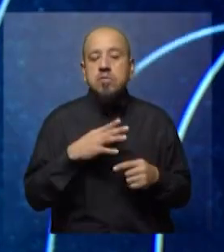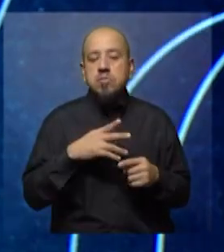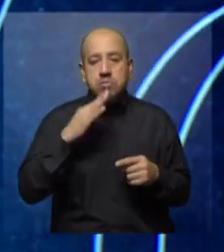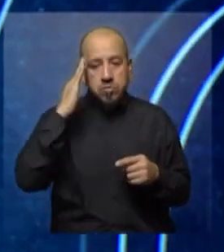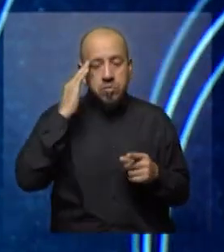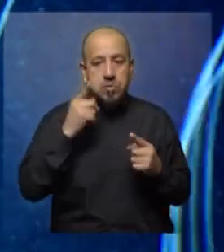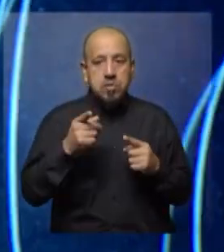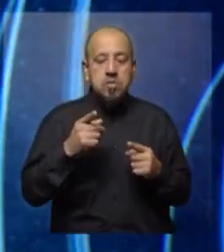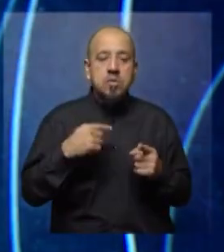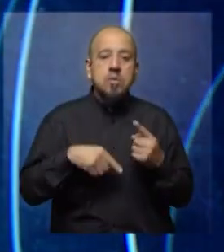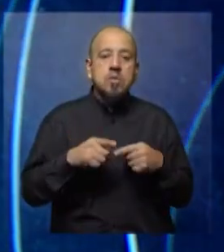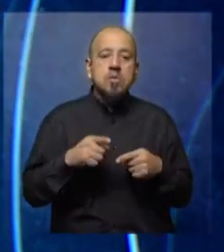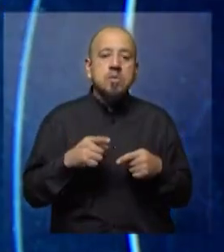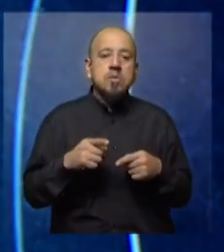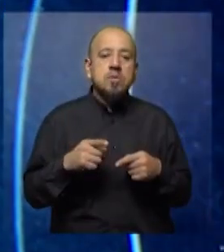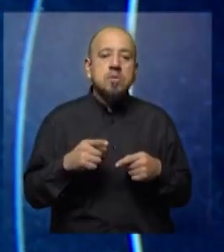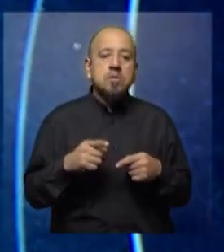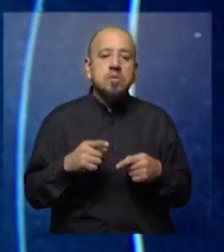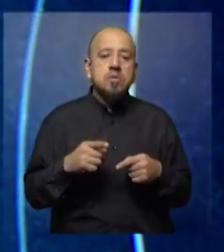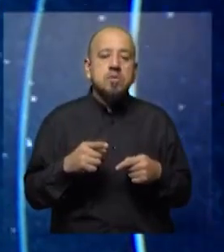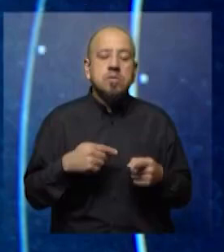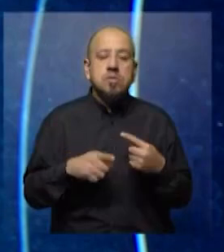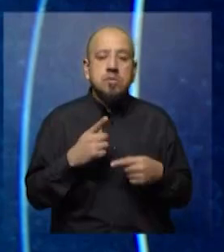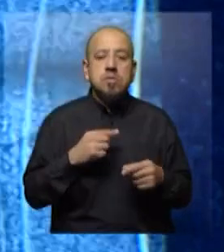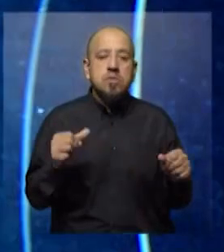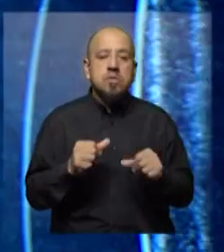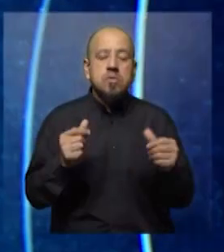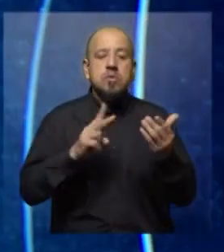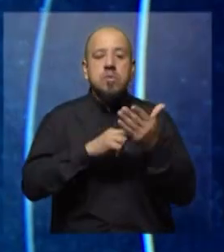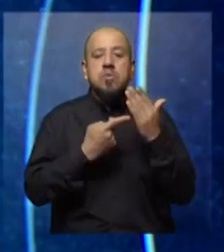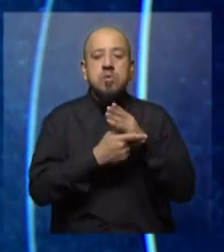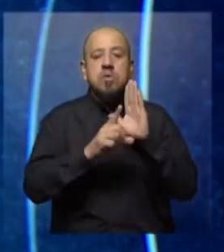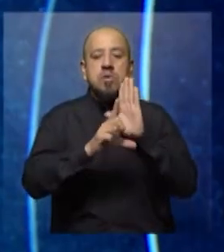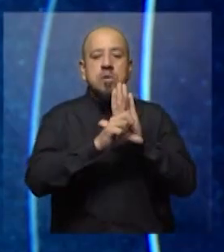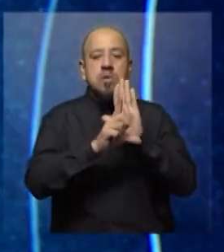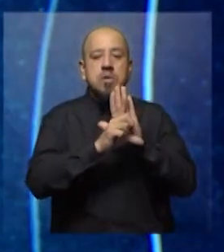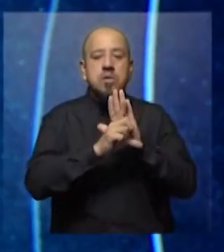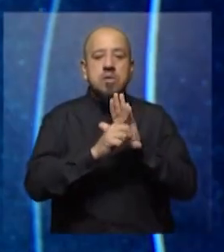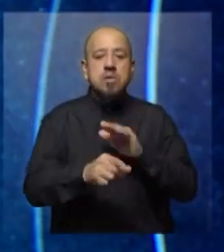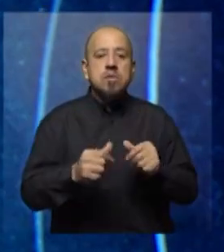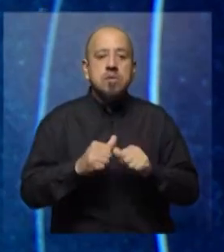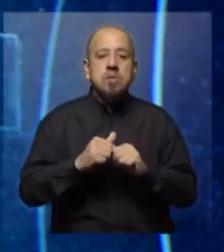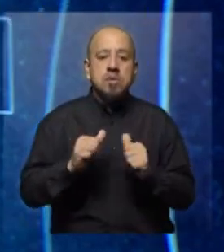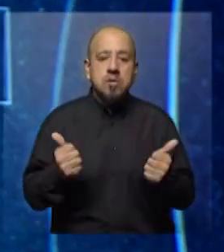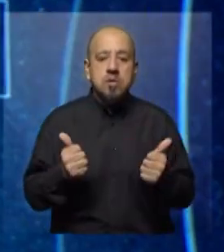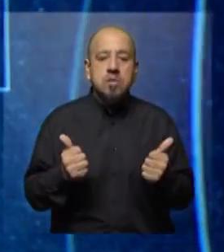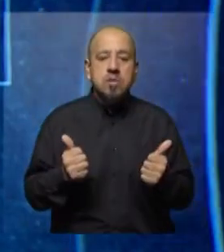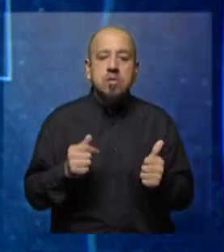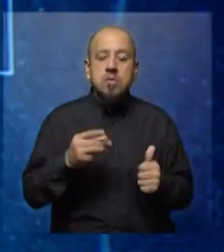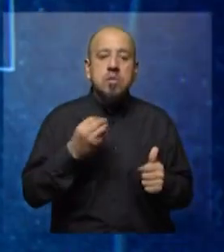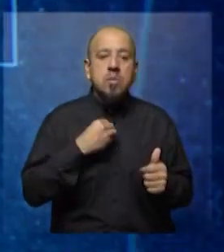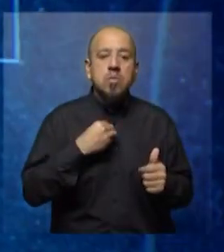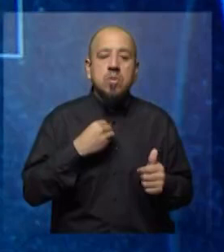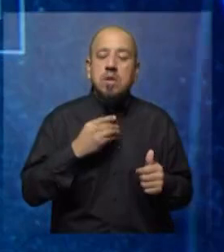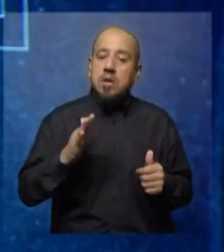y consistente y elaboró un proyecto de ley para el divorcio por la sola voluntad de la mujer